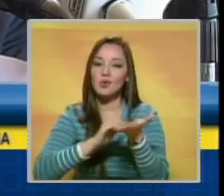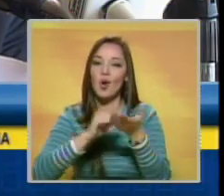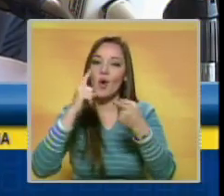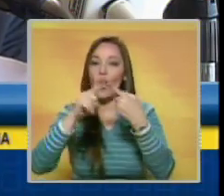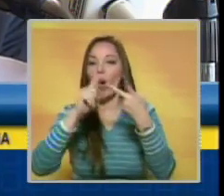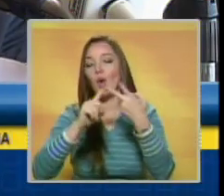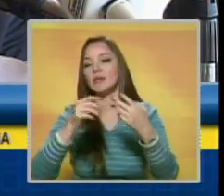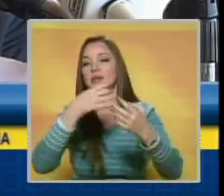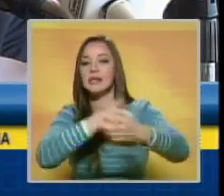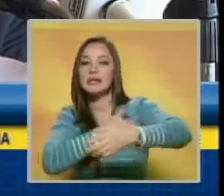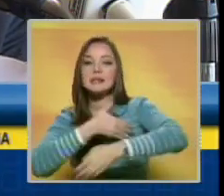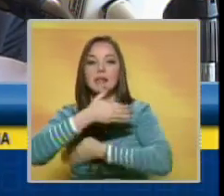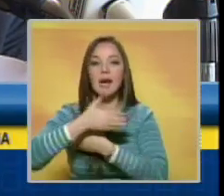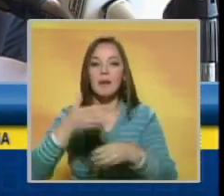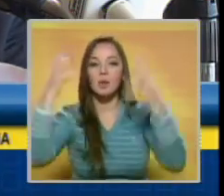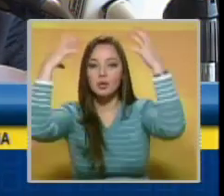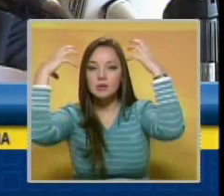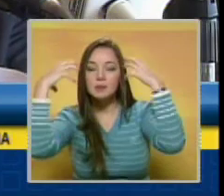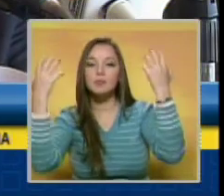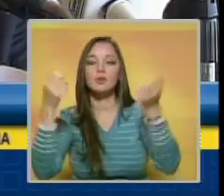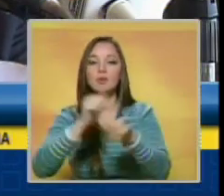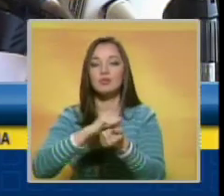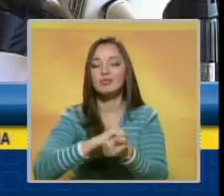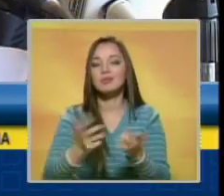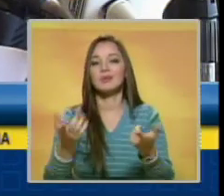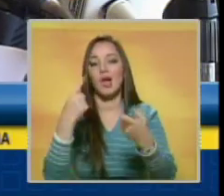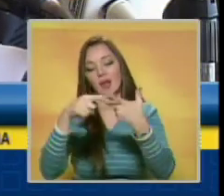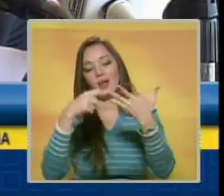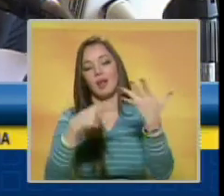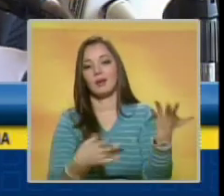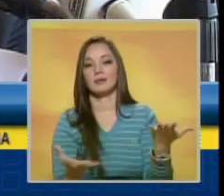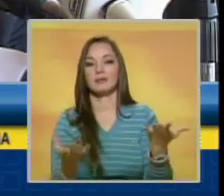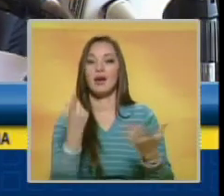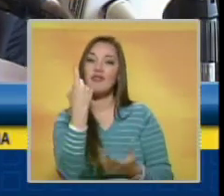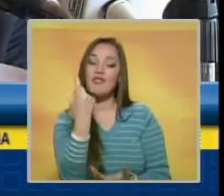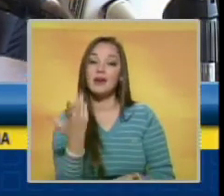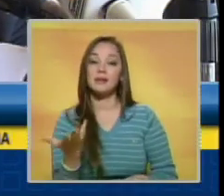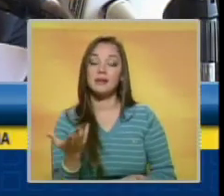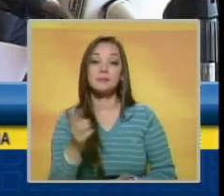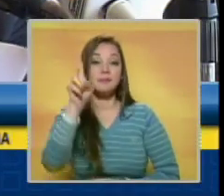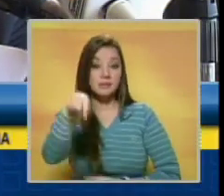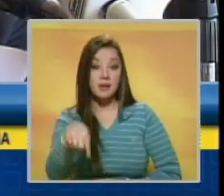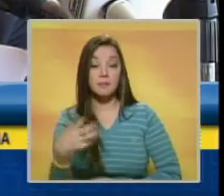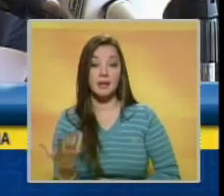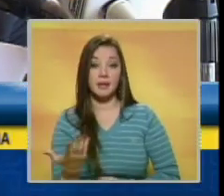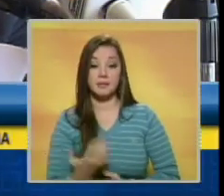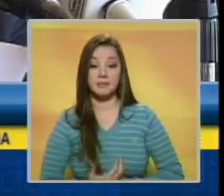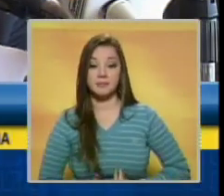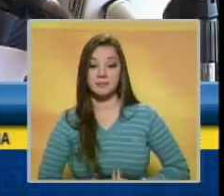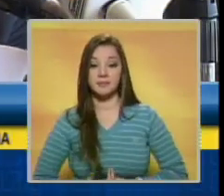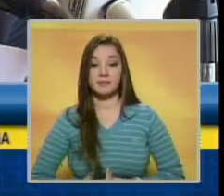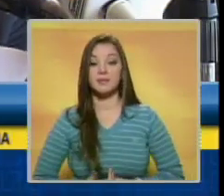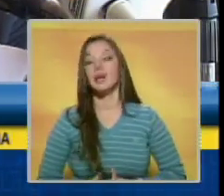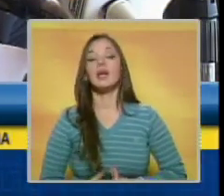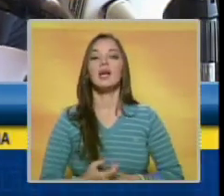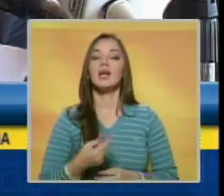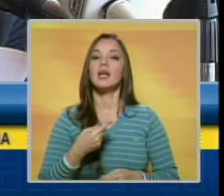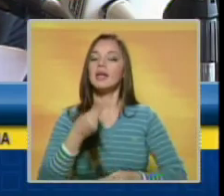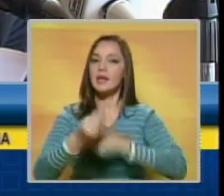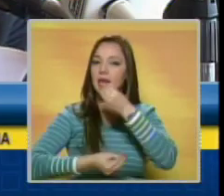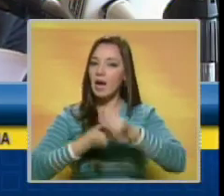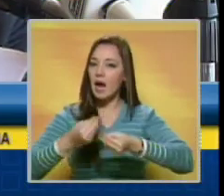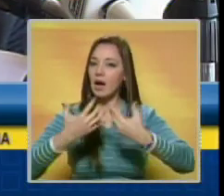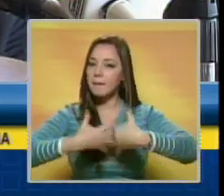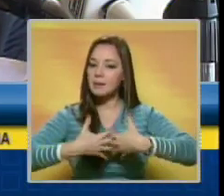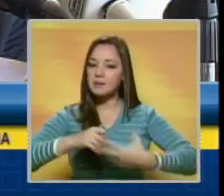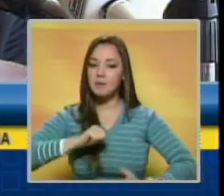primera necesidad. Entre otras cosas, promoviendo la actividad privada en la